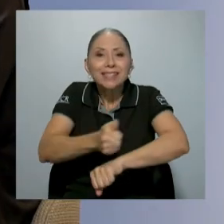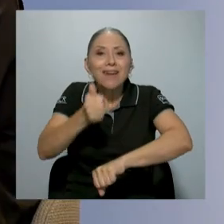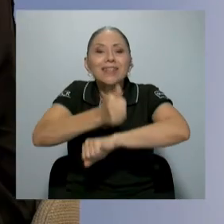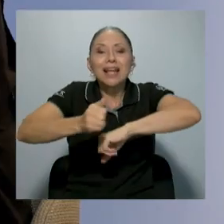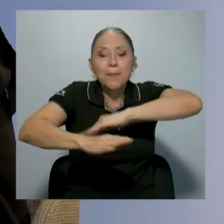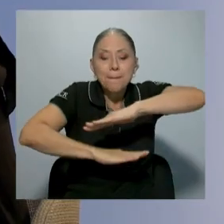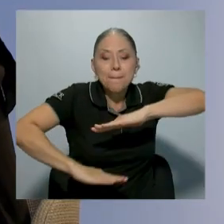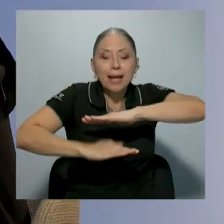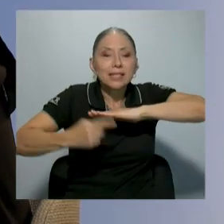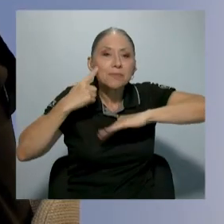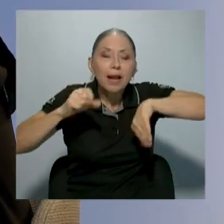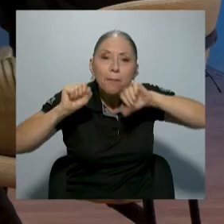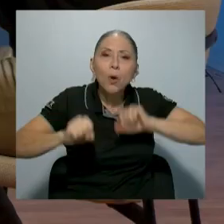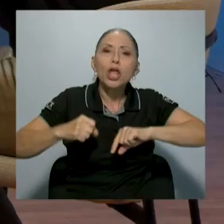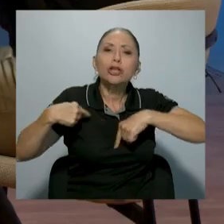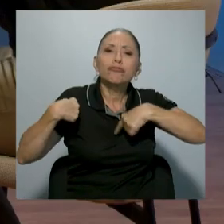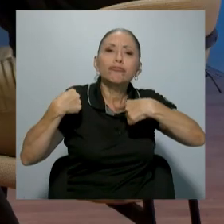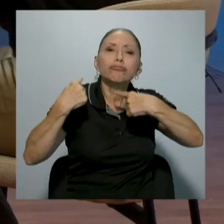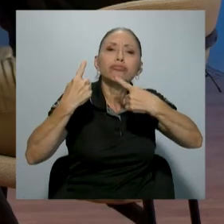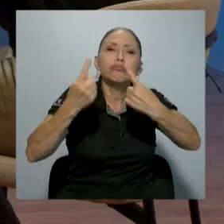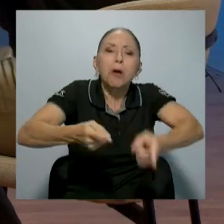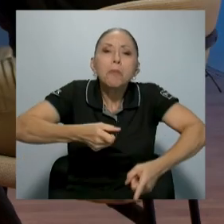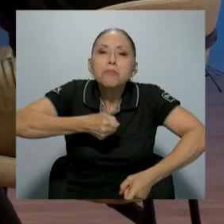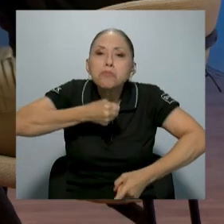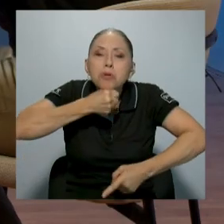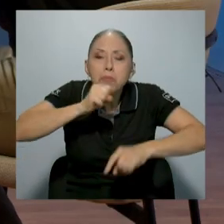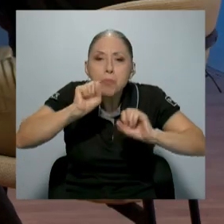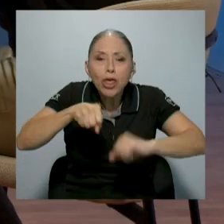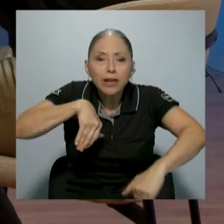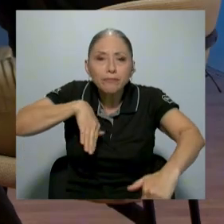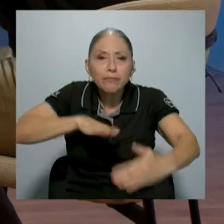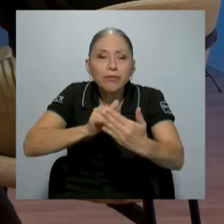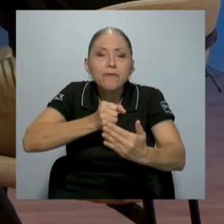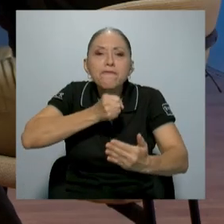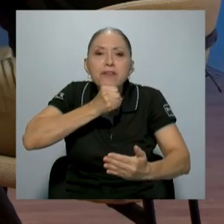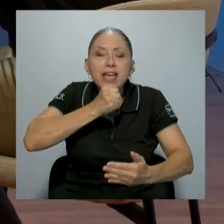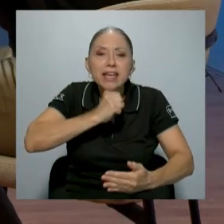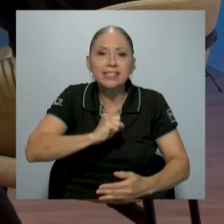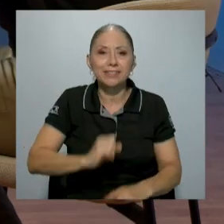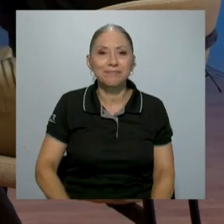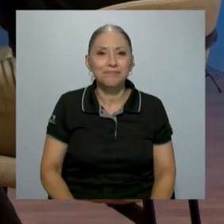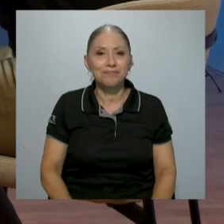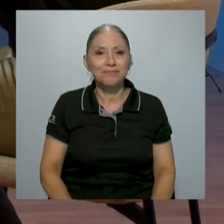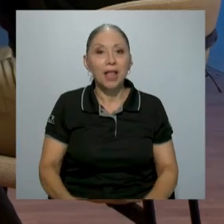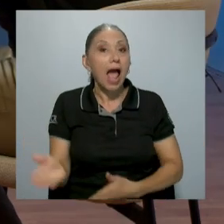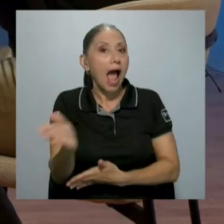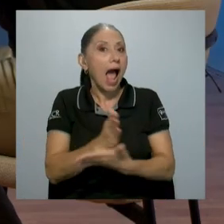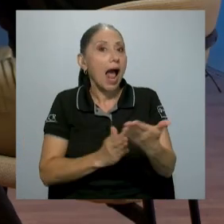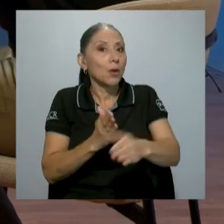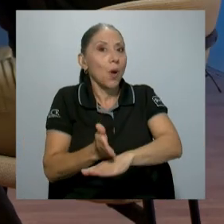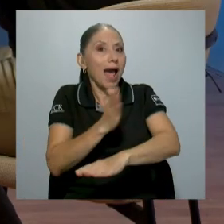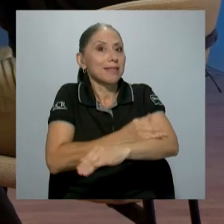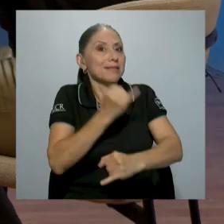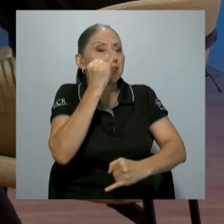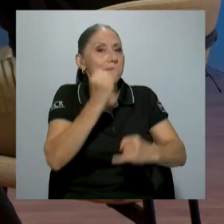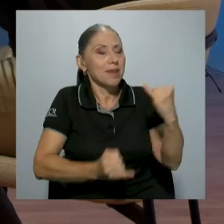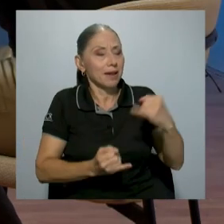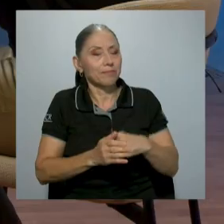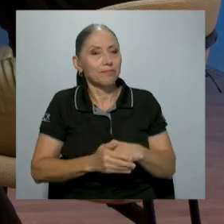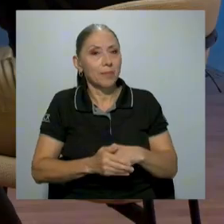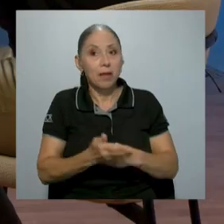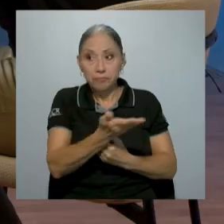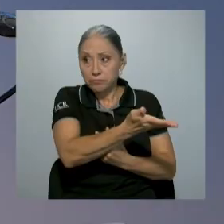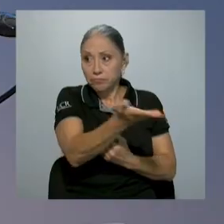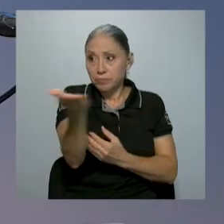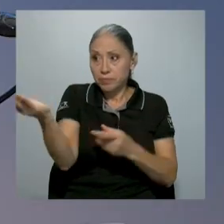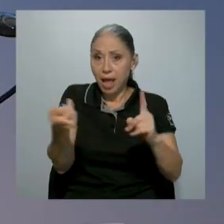vejez. Pues tal vez un detalle antes de que se nos acabe este segmento es dónde pueden las amigas y